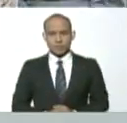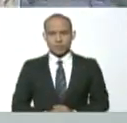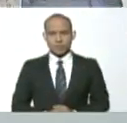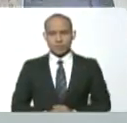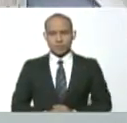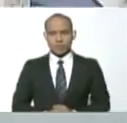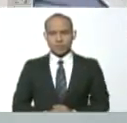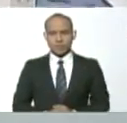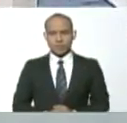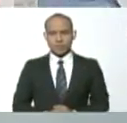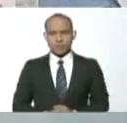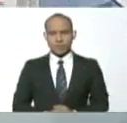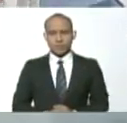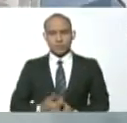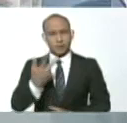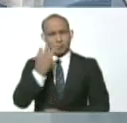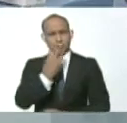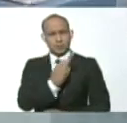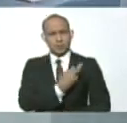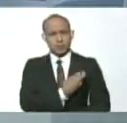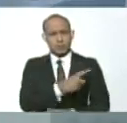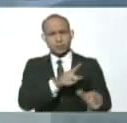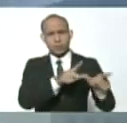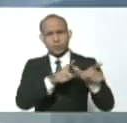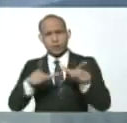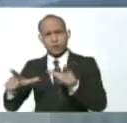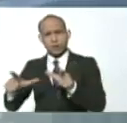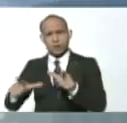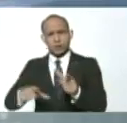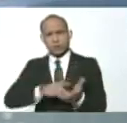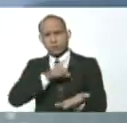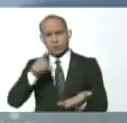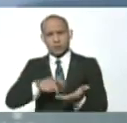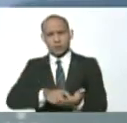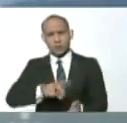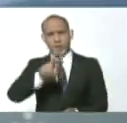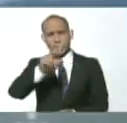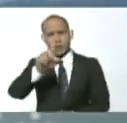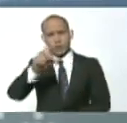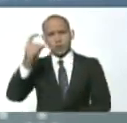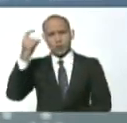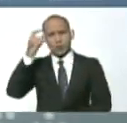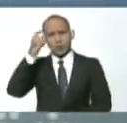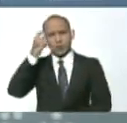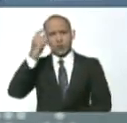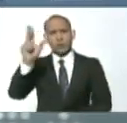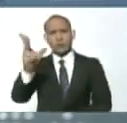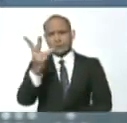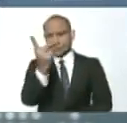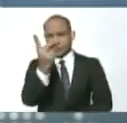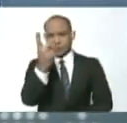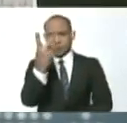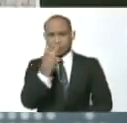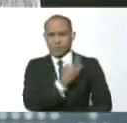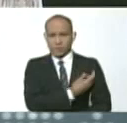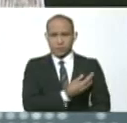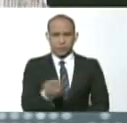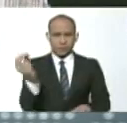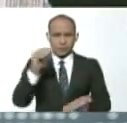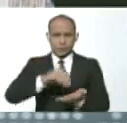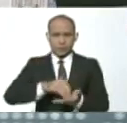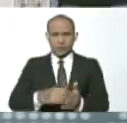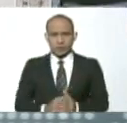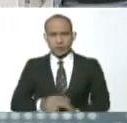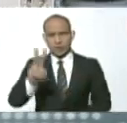pinchazos le ponen su vacuna y en 21 días viene la segunda parte de la vacuna y